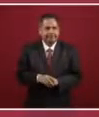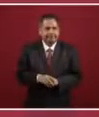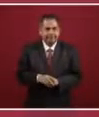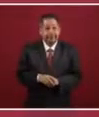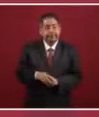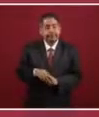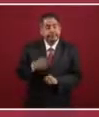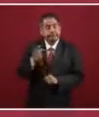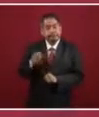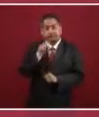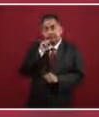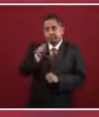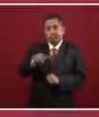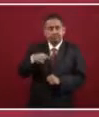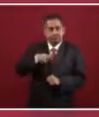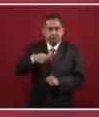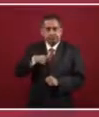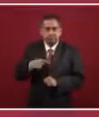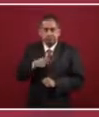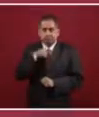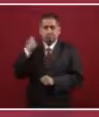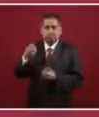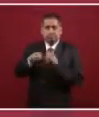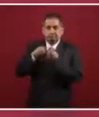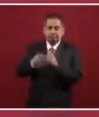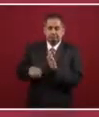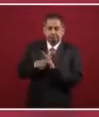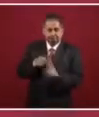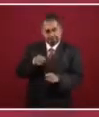ya de esa no me levantaba, ¿sí?